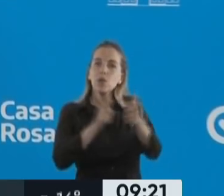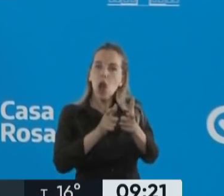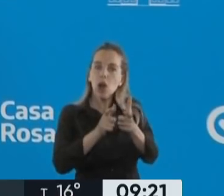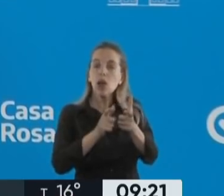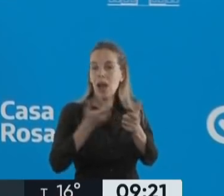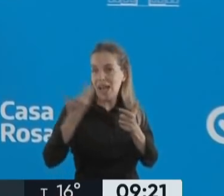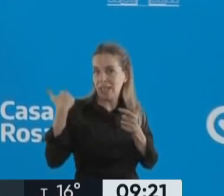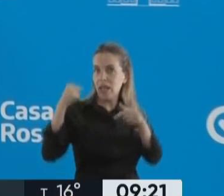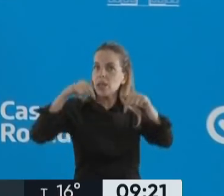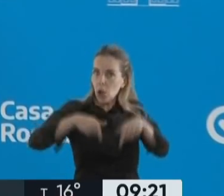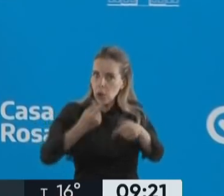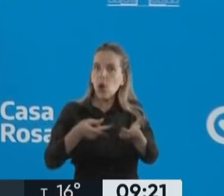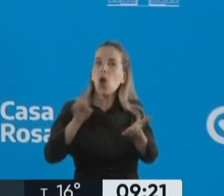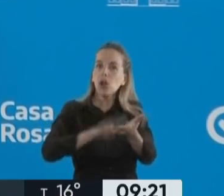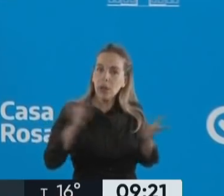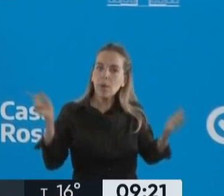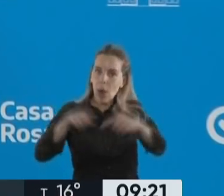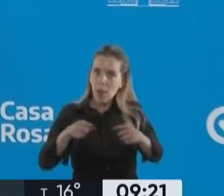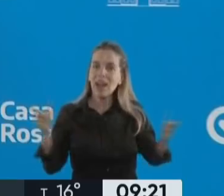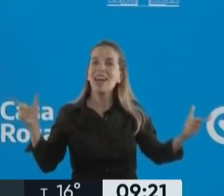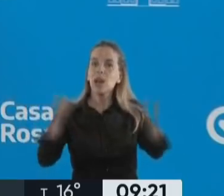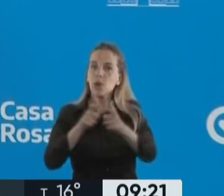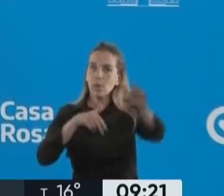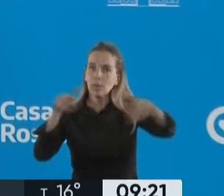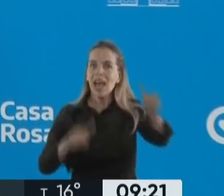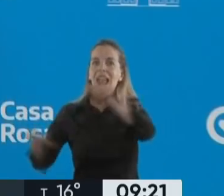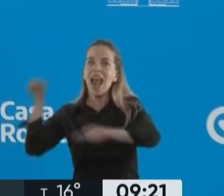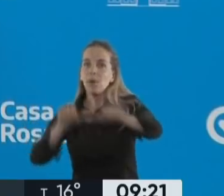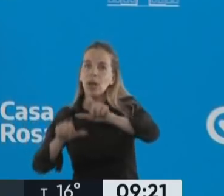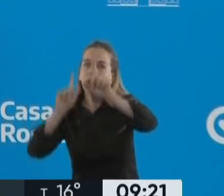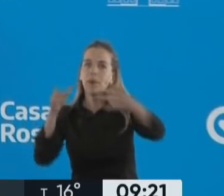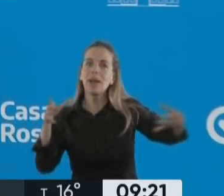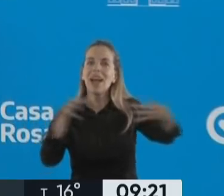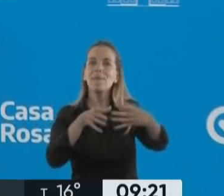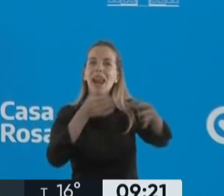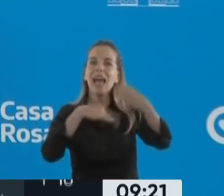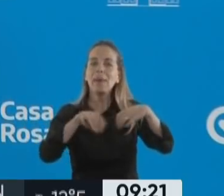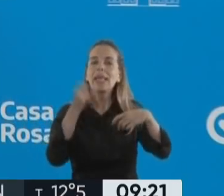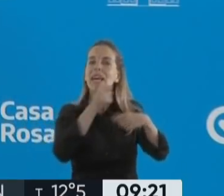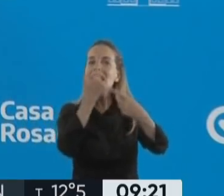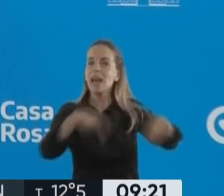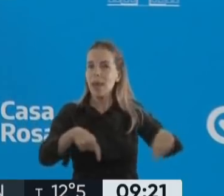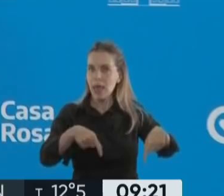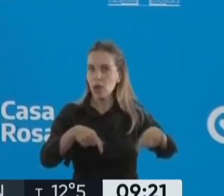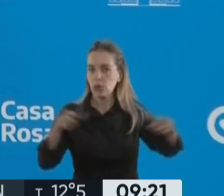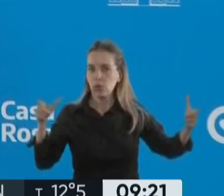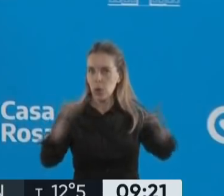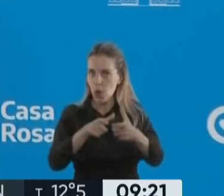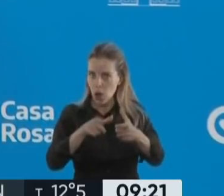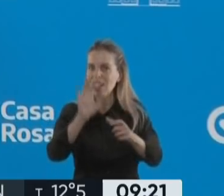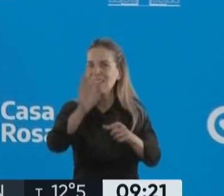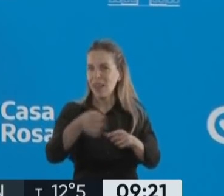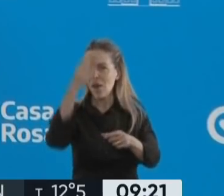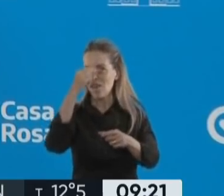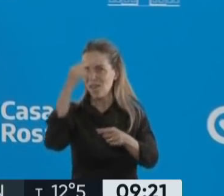hoy van a tener una nueva reunión, no solo con los laboratorios, sino también con las cámaras farmacéuticas. Sabemos bien claro que las